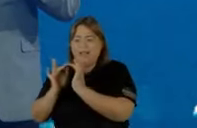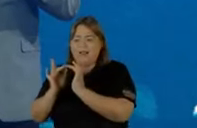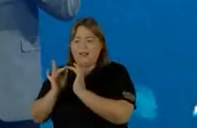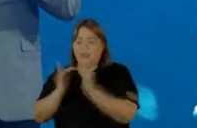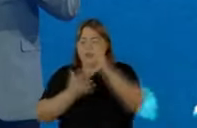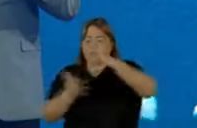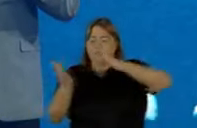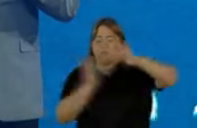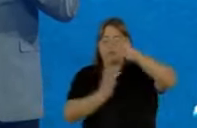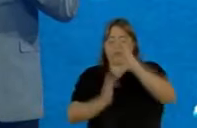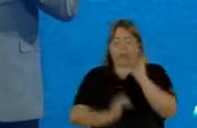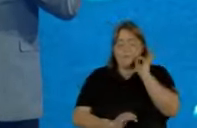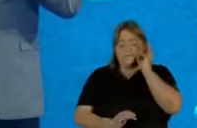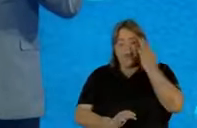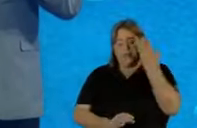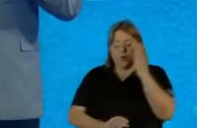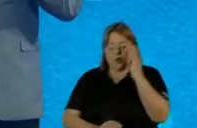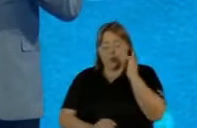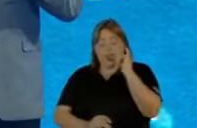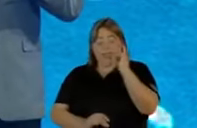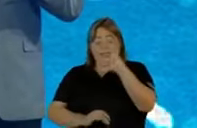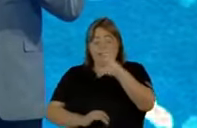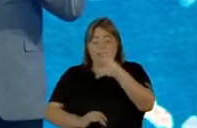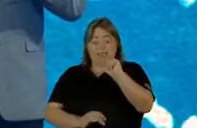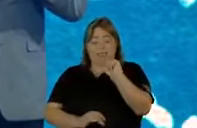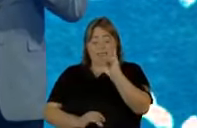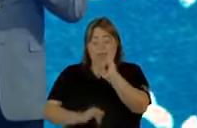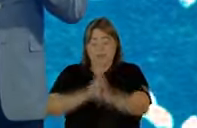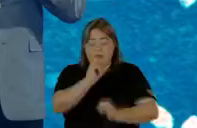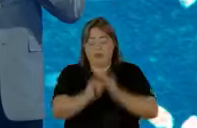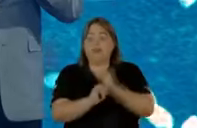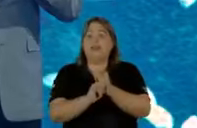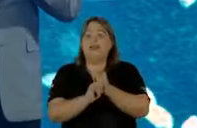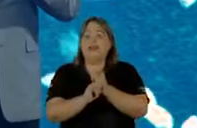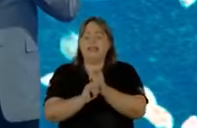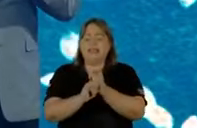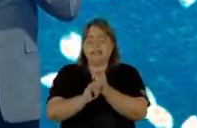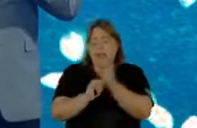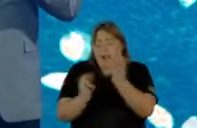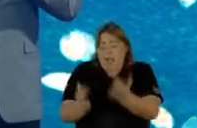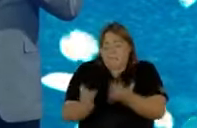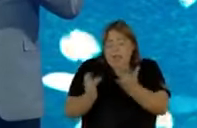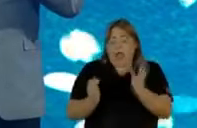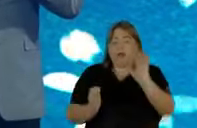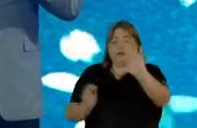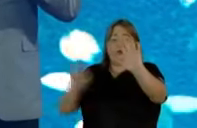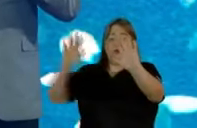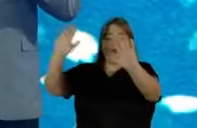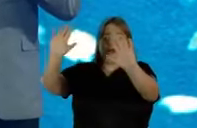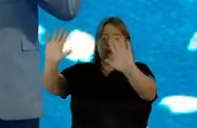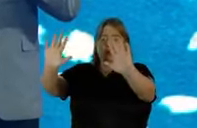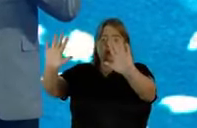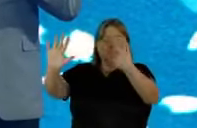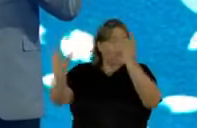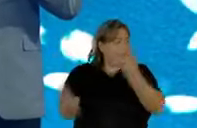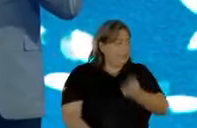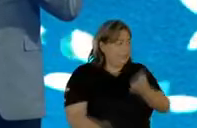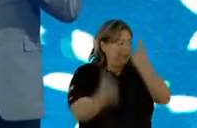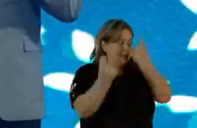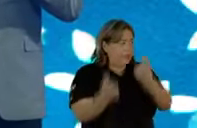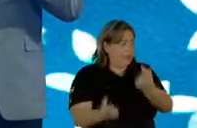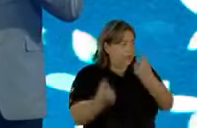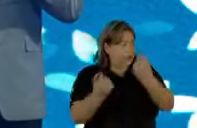cadena CTN Internacional que están esperando, Señor, con sus manos extendidas, Dios, entendiendo que hoy